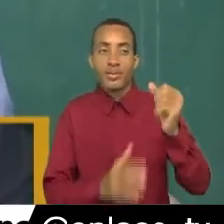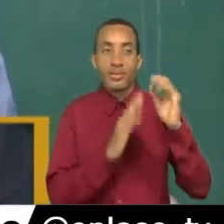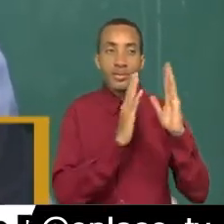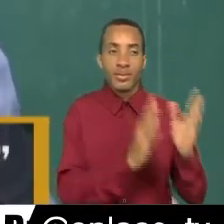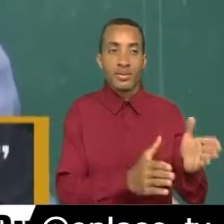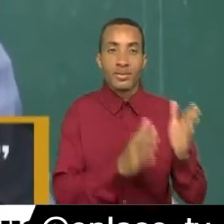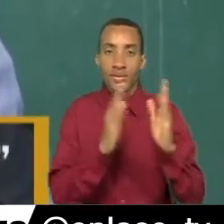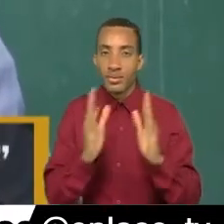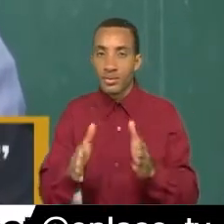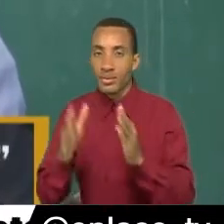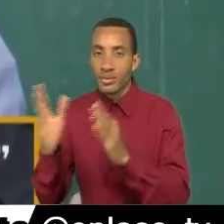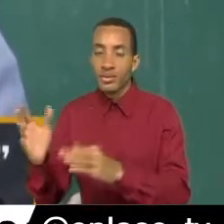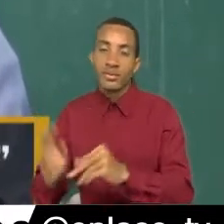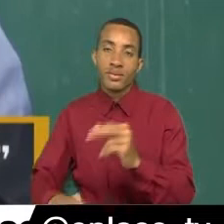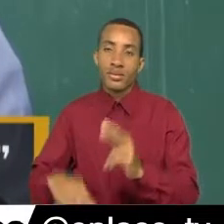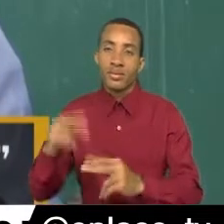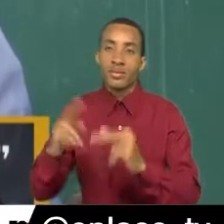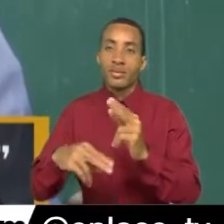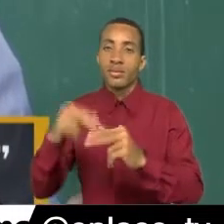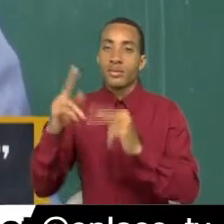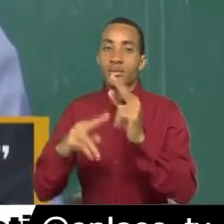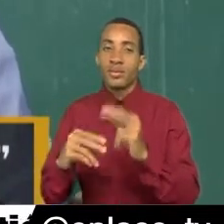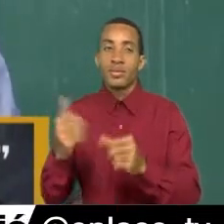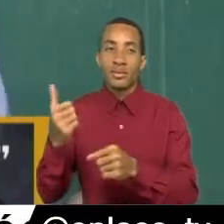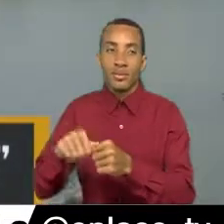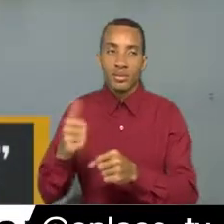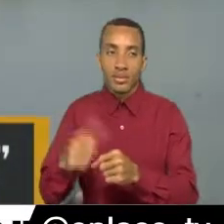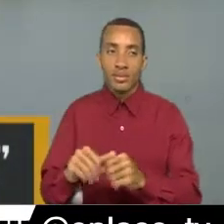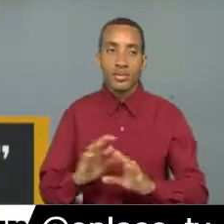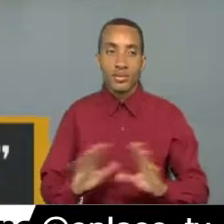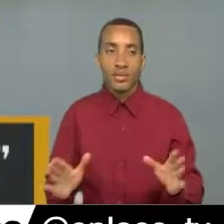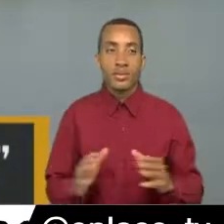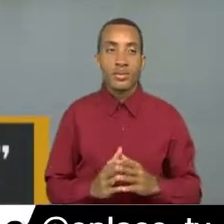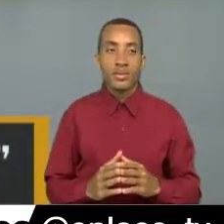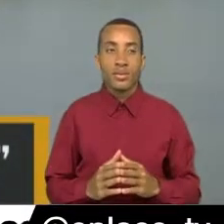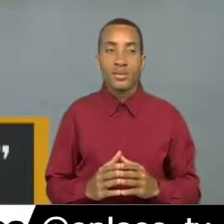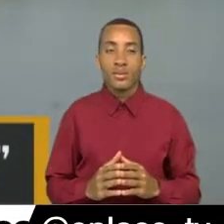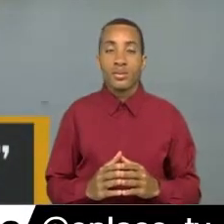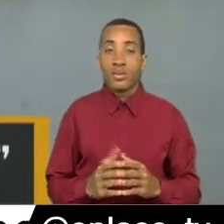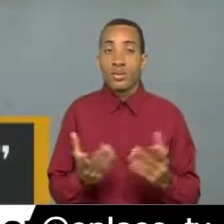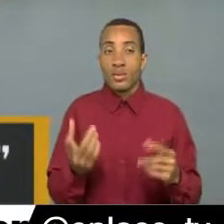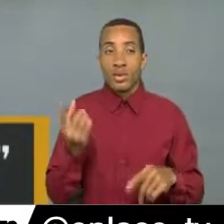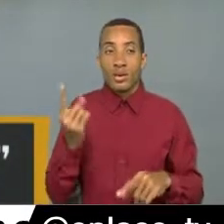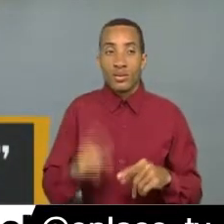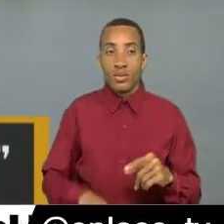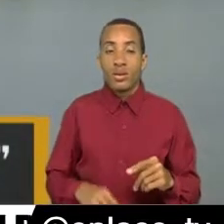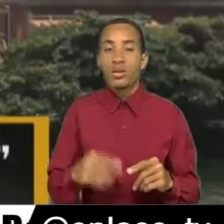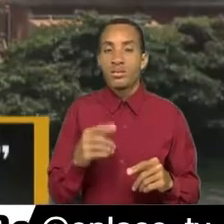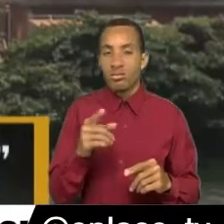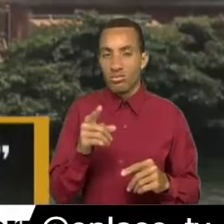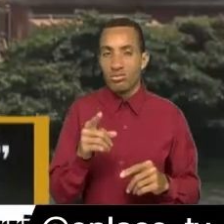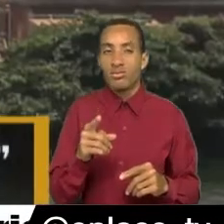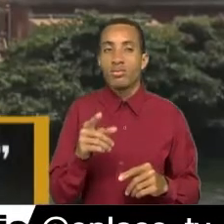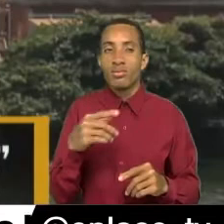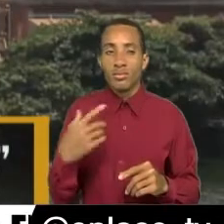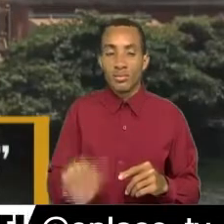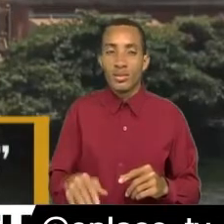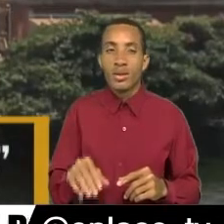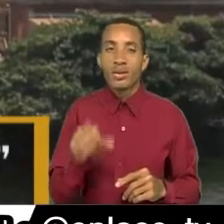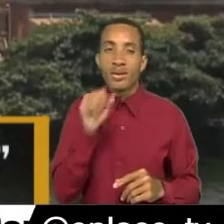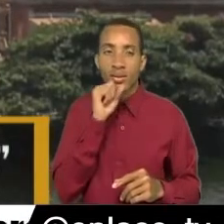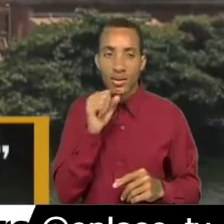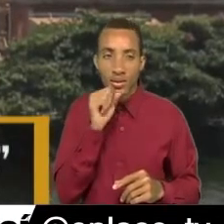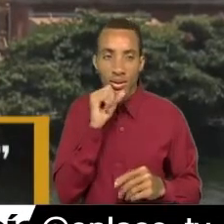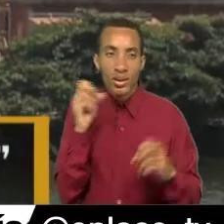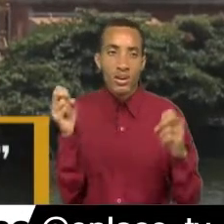proyecto de optimización de la refinería de Barranca Bermeja, porque no se puede desconocer. Barranca Bermeja tiene una vocación energética,